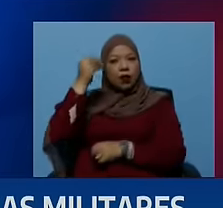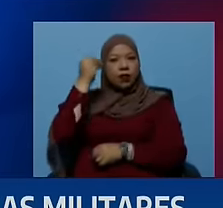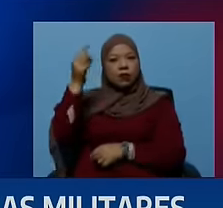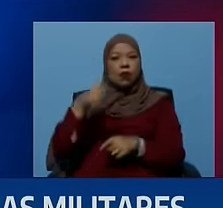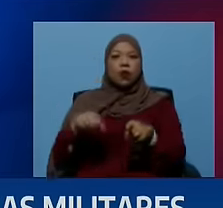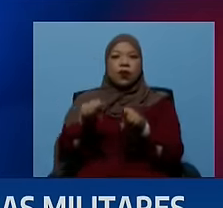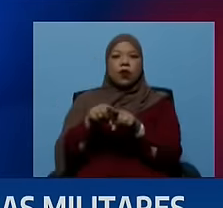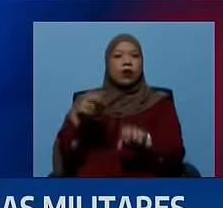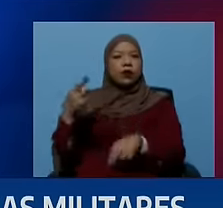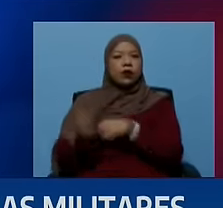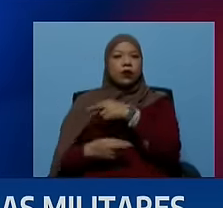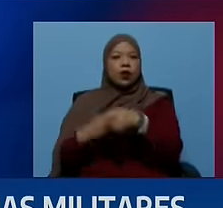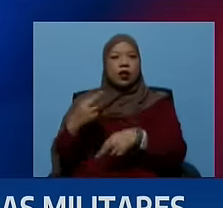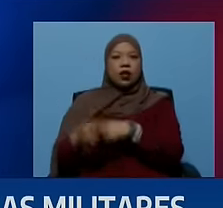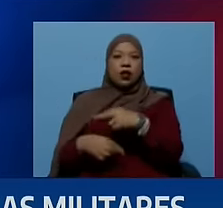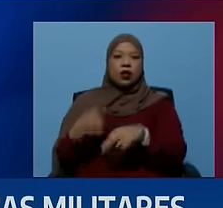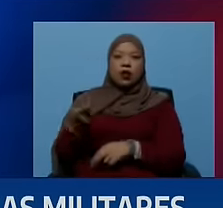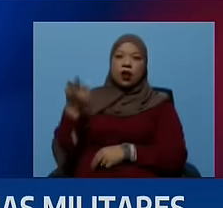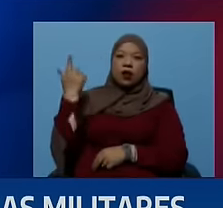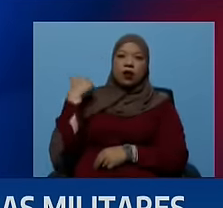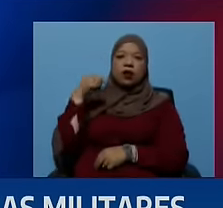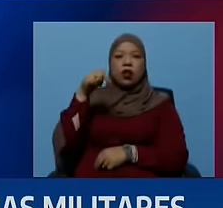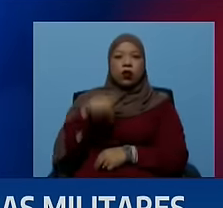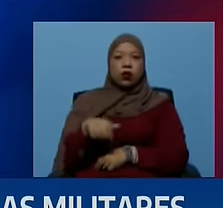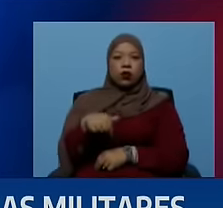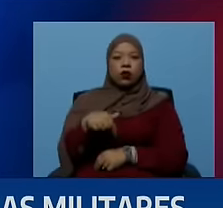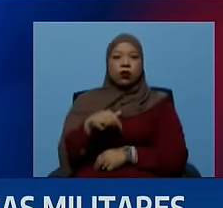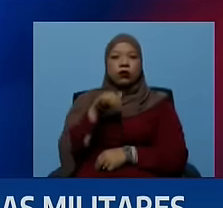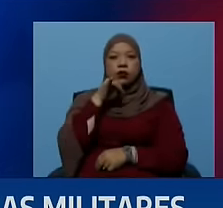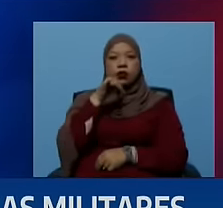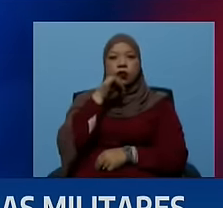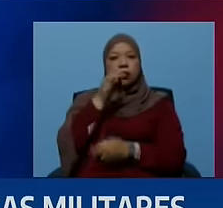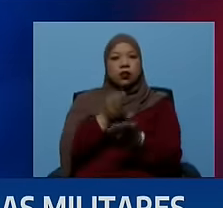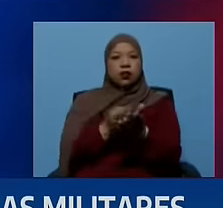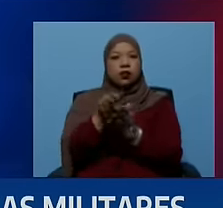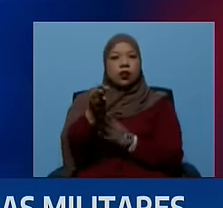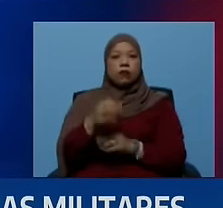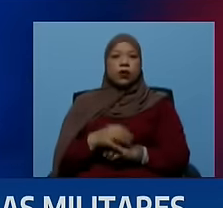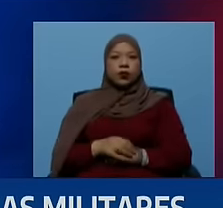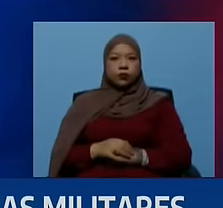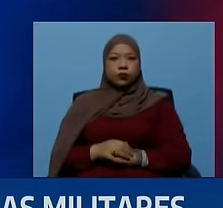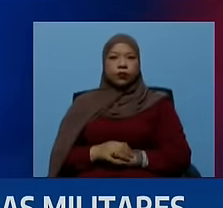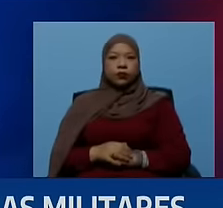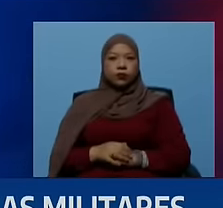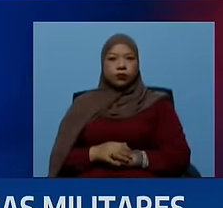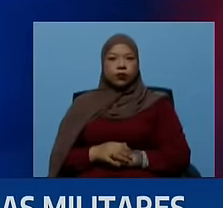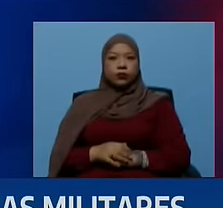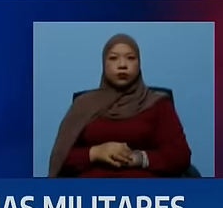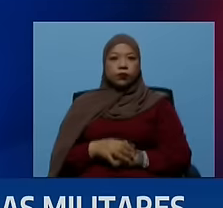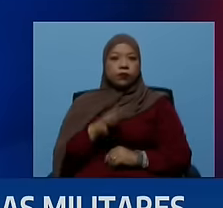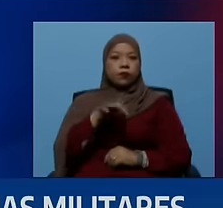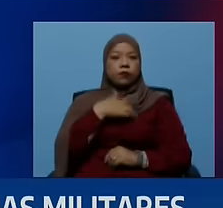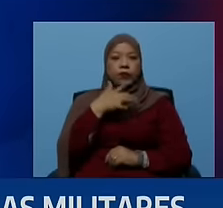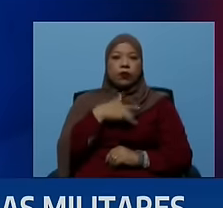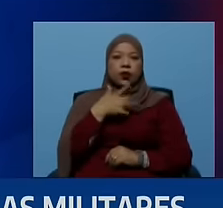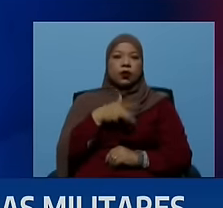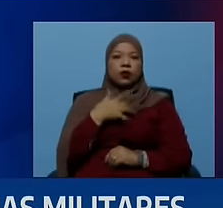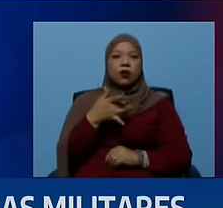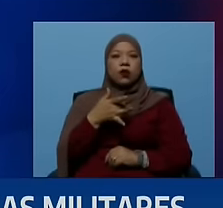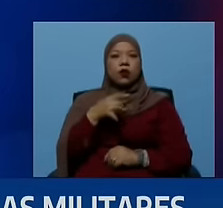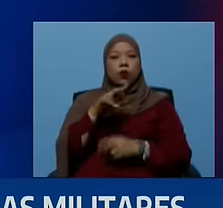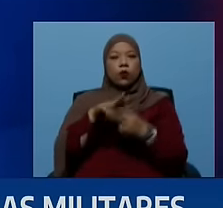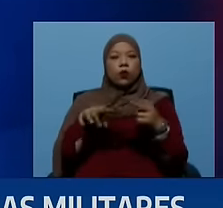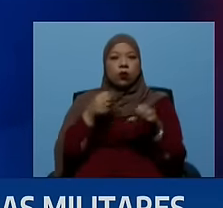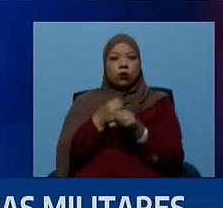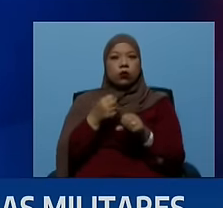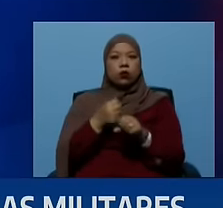revolucionarias de ayer de hoy y de siempre así que me siento muy complacido